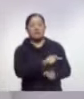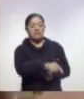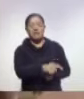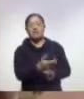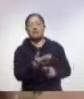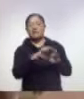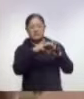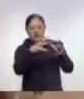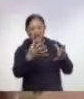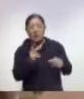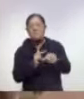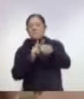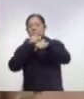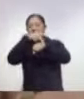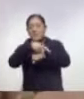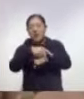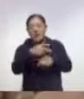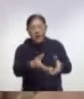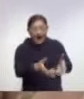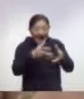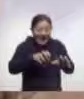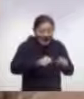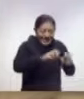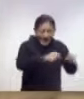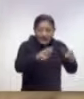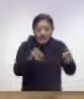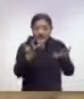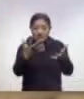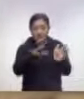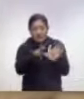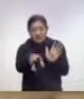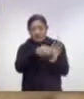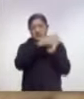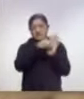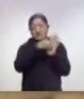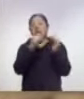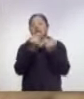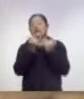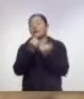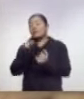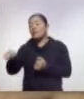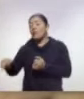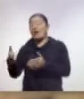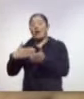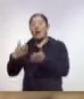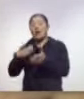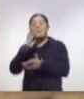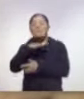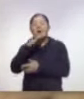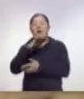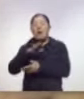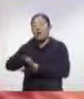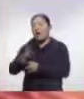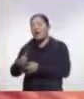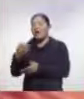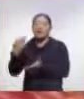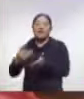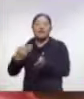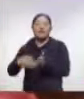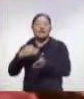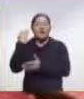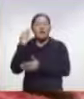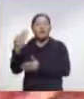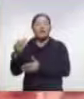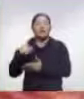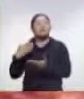caparazones y pieles. Así como al consumir carne mal cocida, al visitar secciones de venta de animales en mercados, al estar en